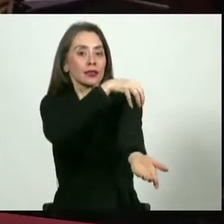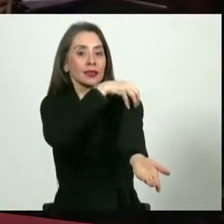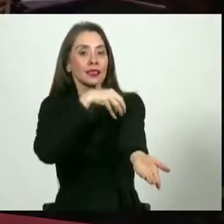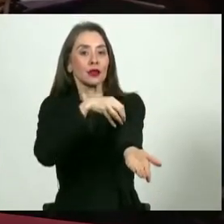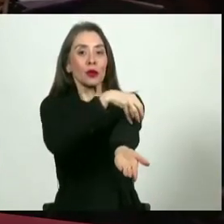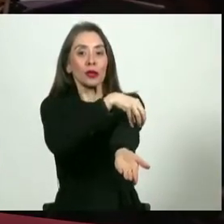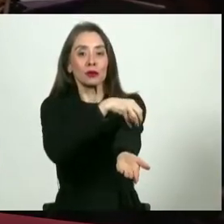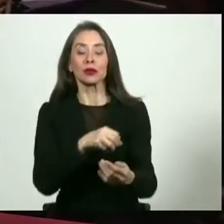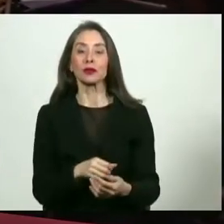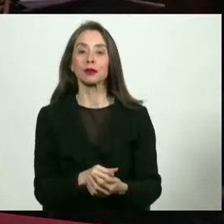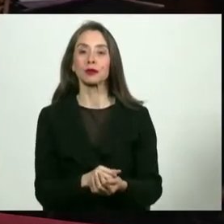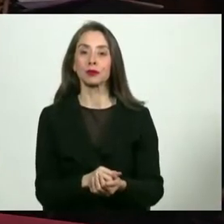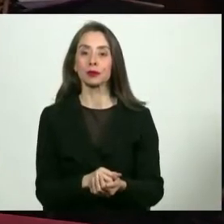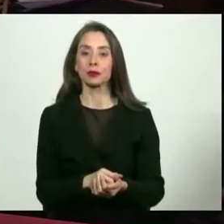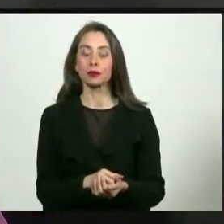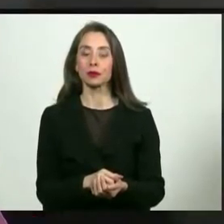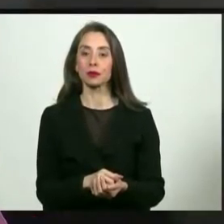y